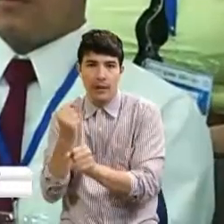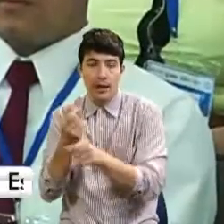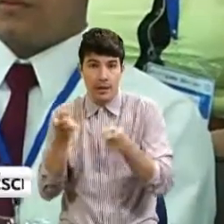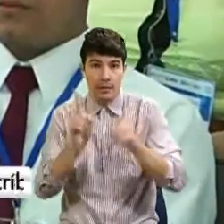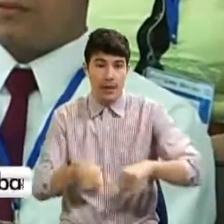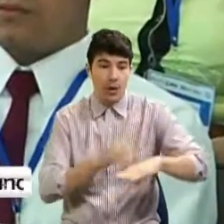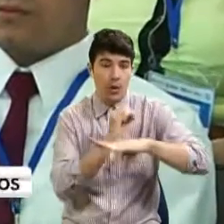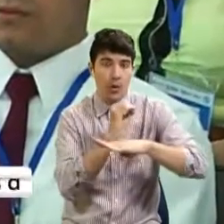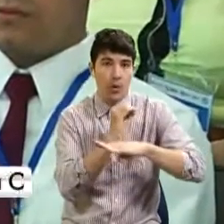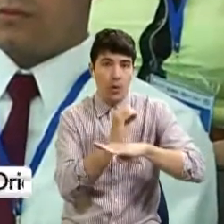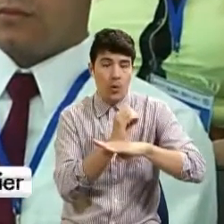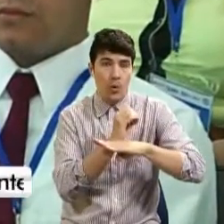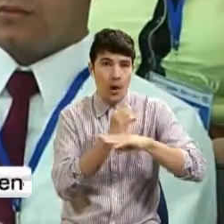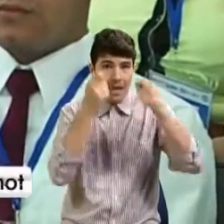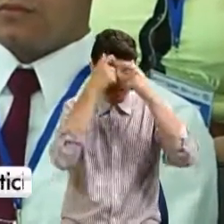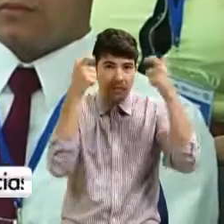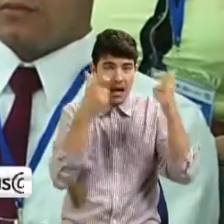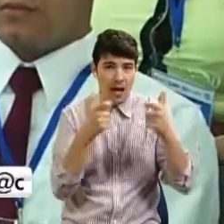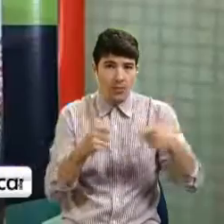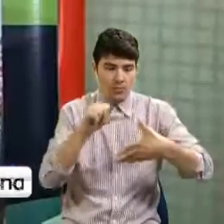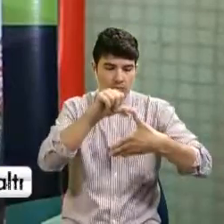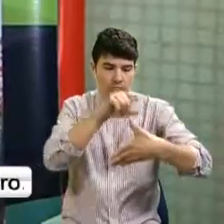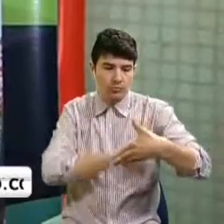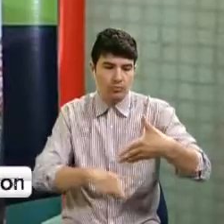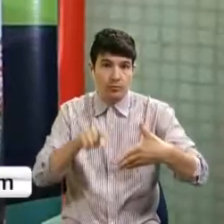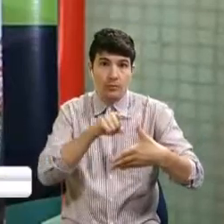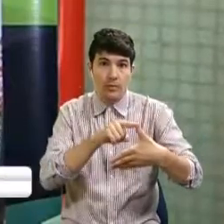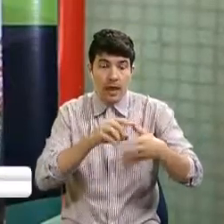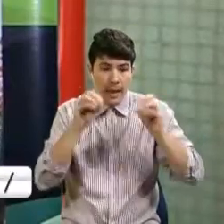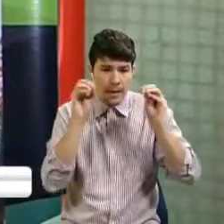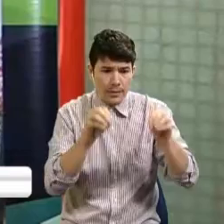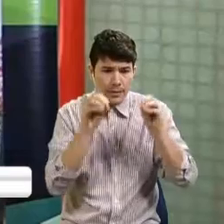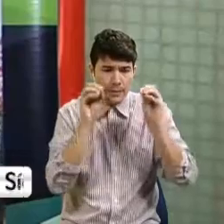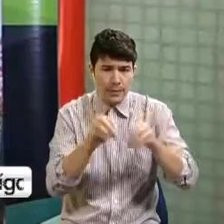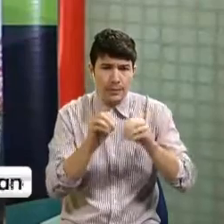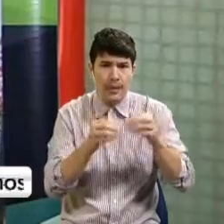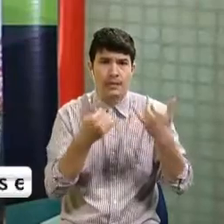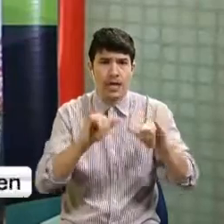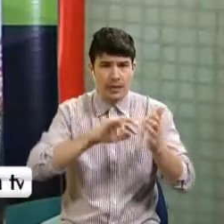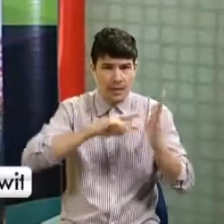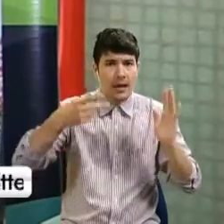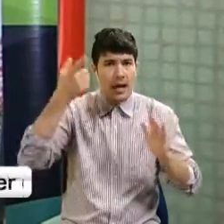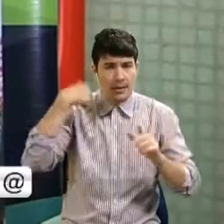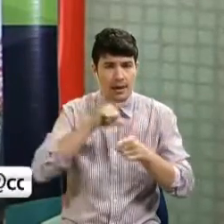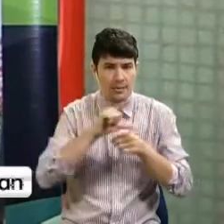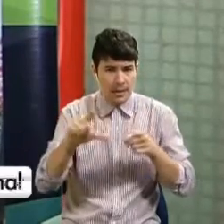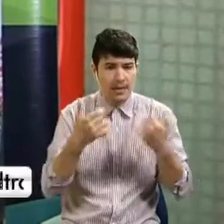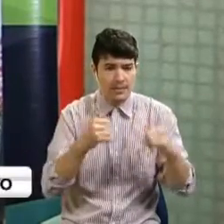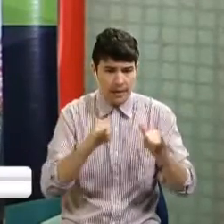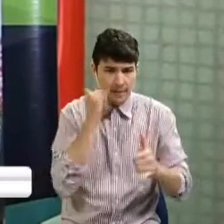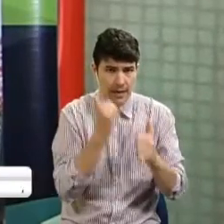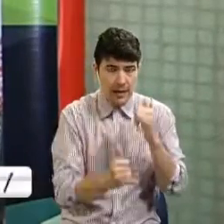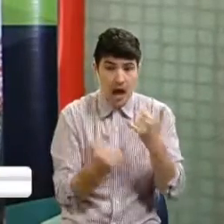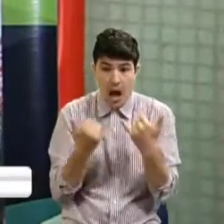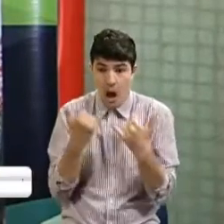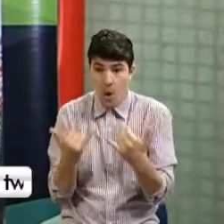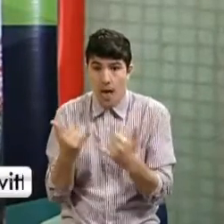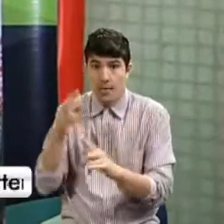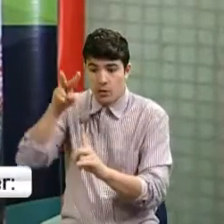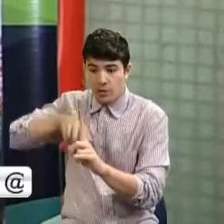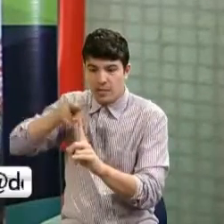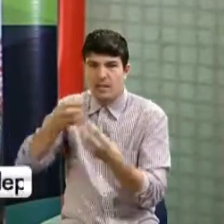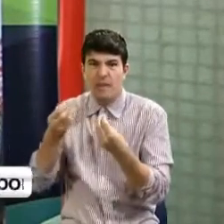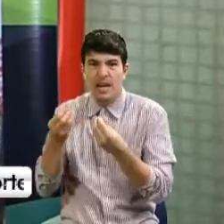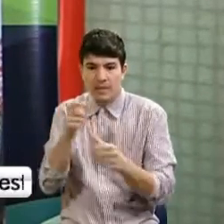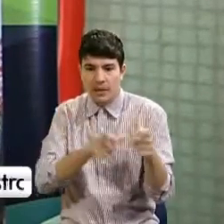de estados iberoamericanos la capacitación de la formación técnica ya finalizó la semana pasada en este momento contamos ya con dos meses para que